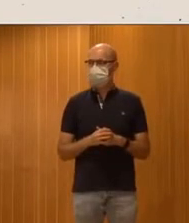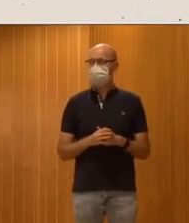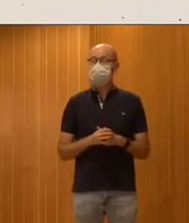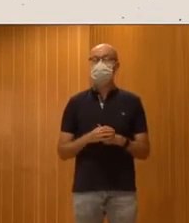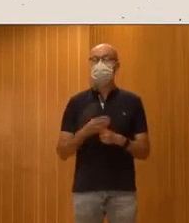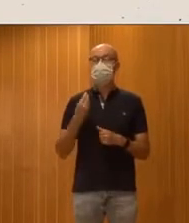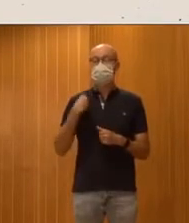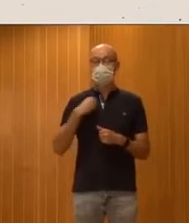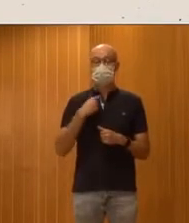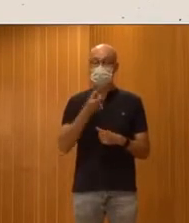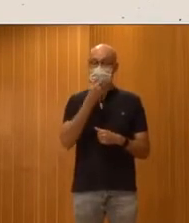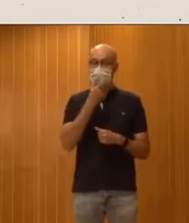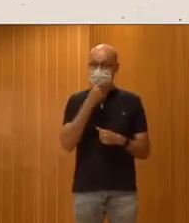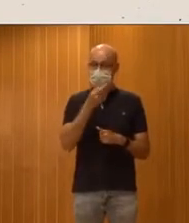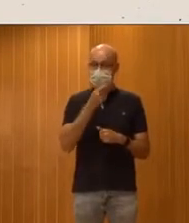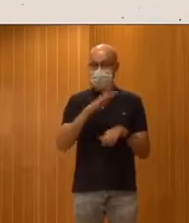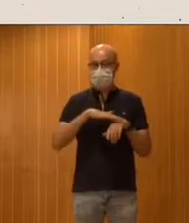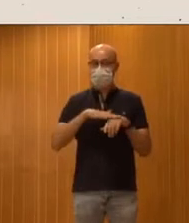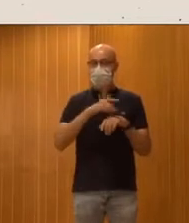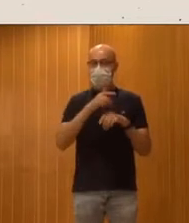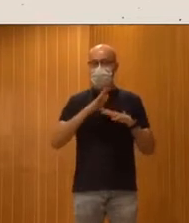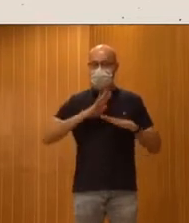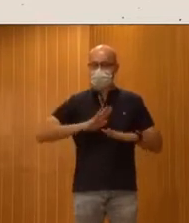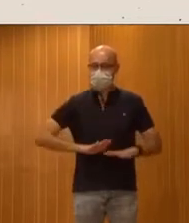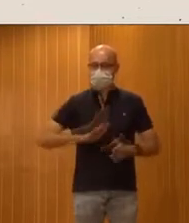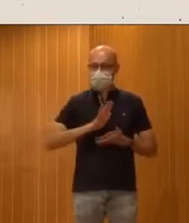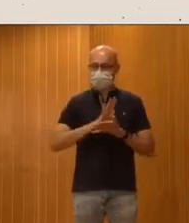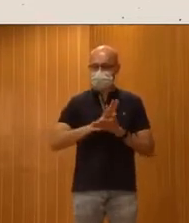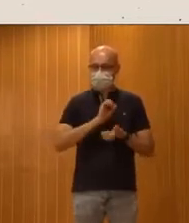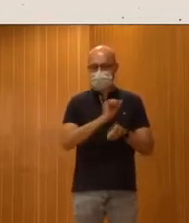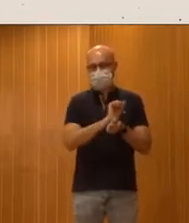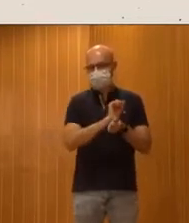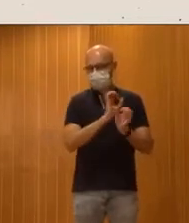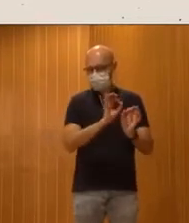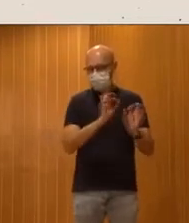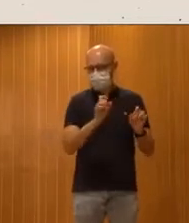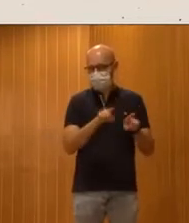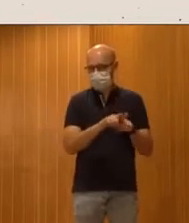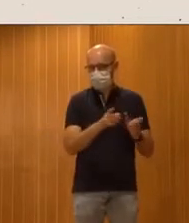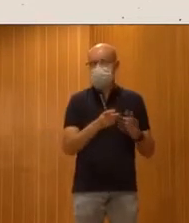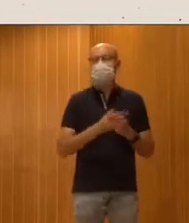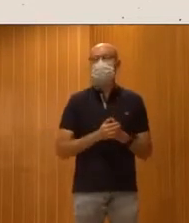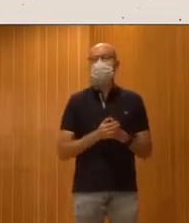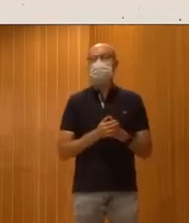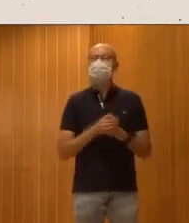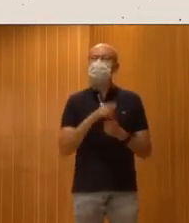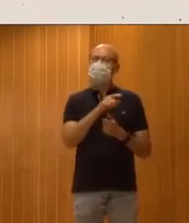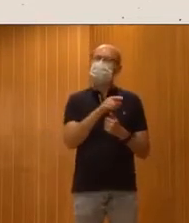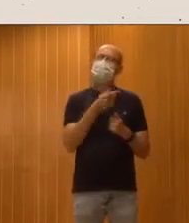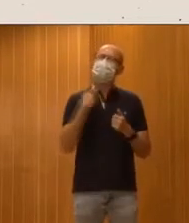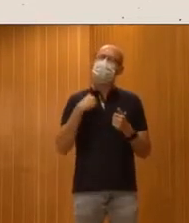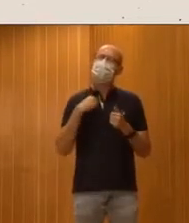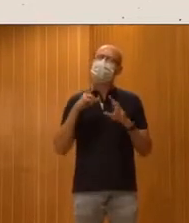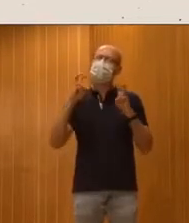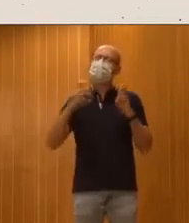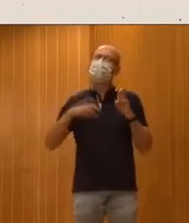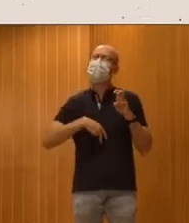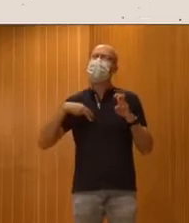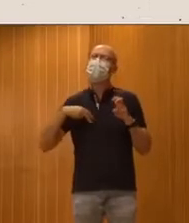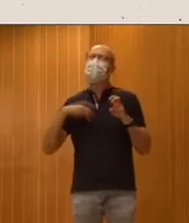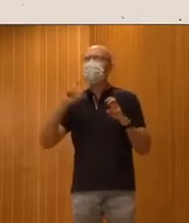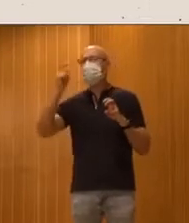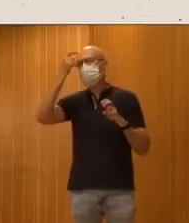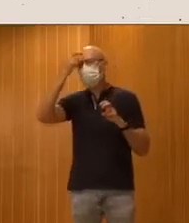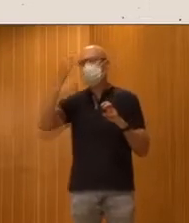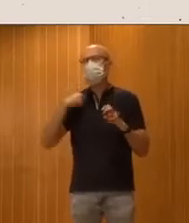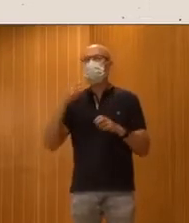El tema de las sujeciones químicas realmente viene, entre otras cosas, de un ámbito todavía más amplio, que es el tema de la